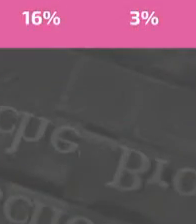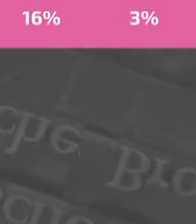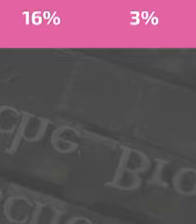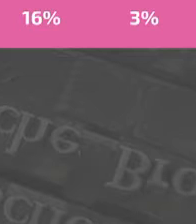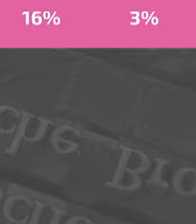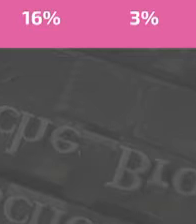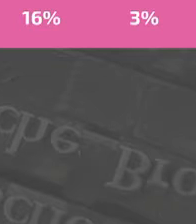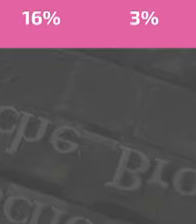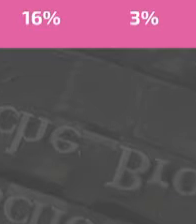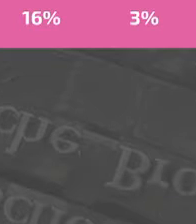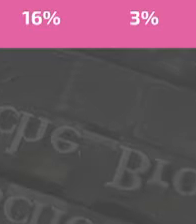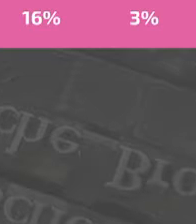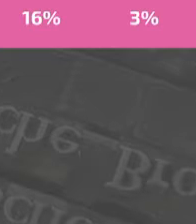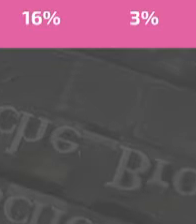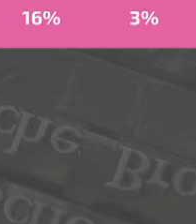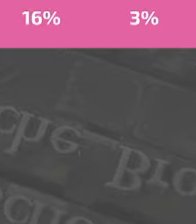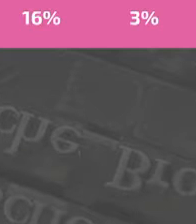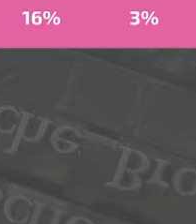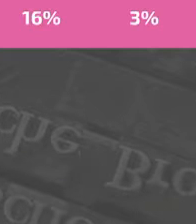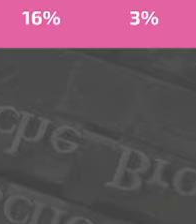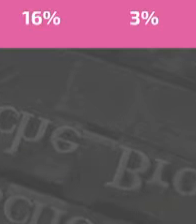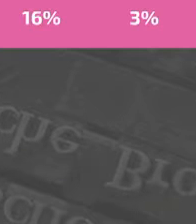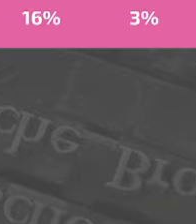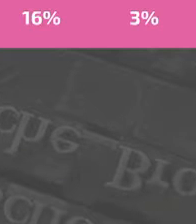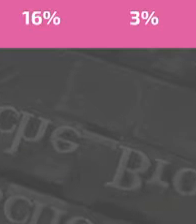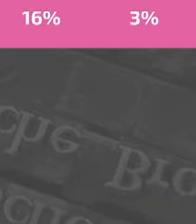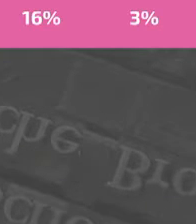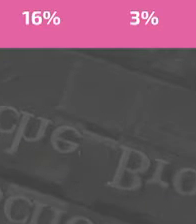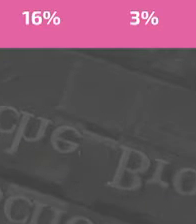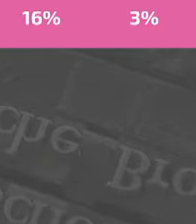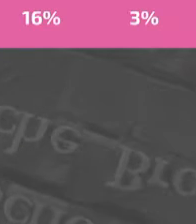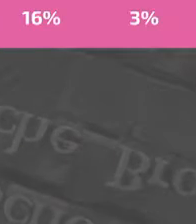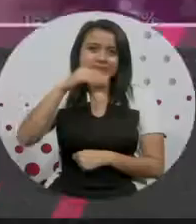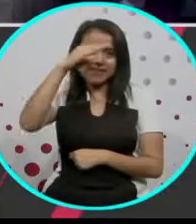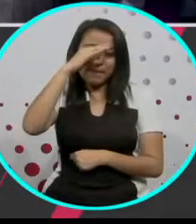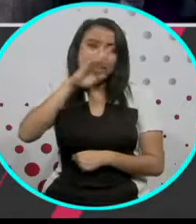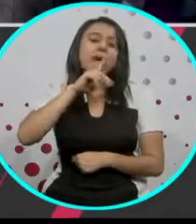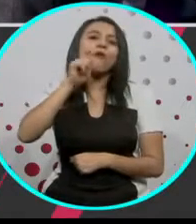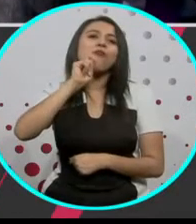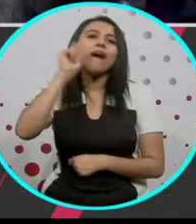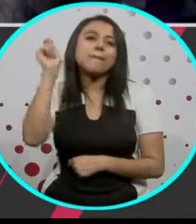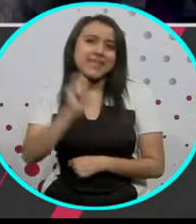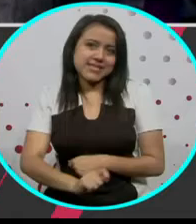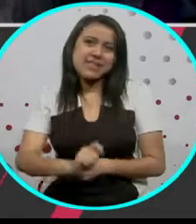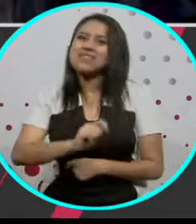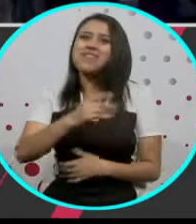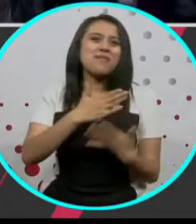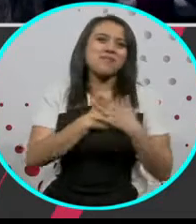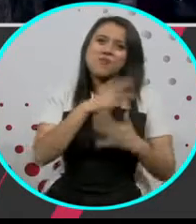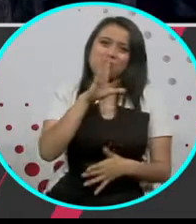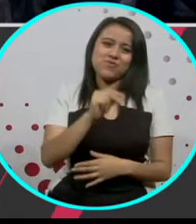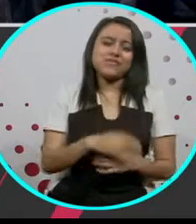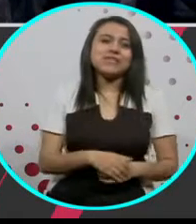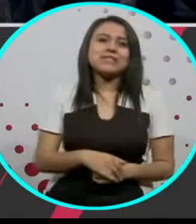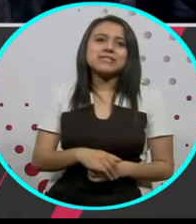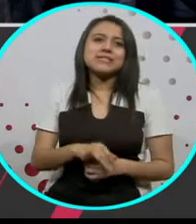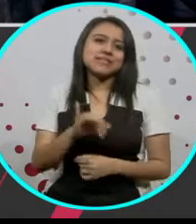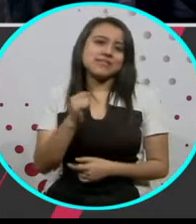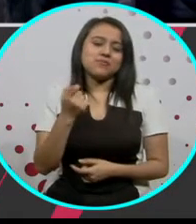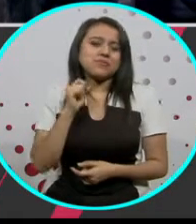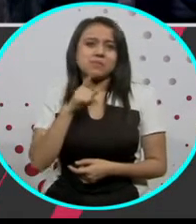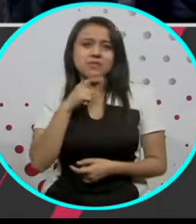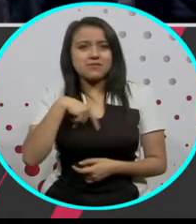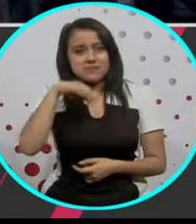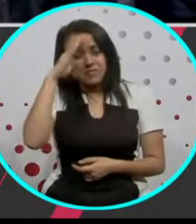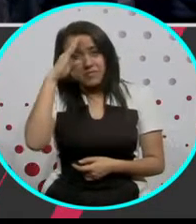El amor que la amistad. Y las mujeres no. Las mujeres creen que es más gratificante la amistad que el amor. Está difícil.